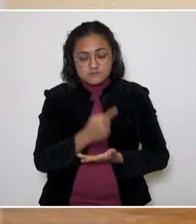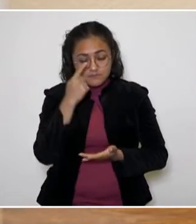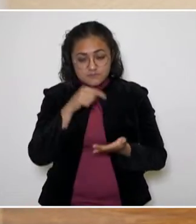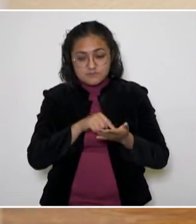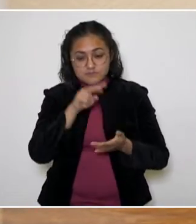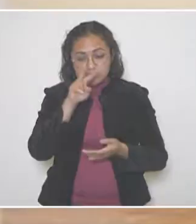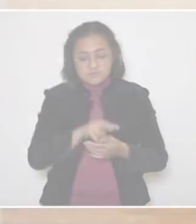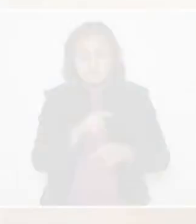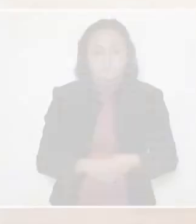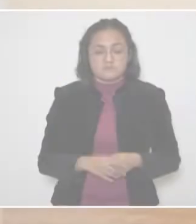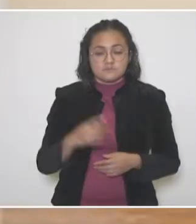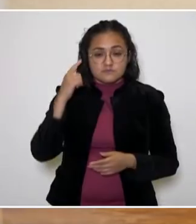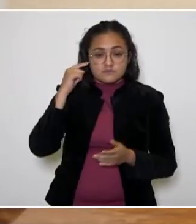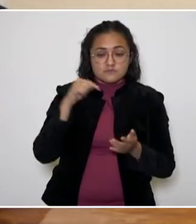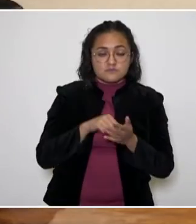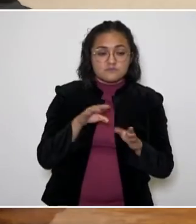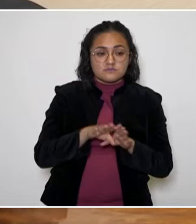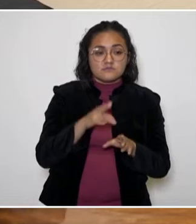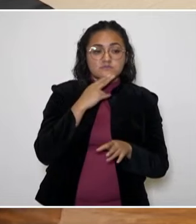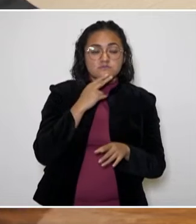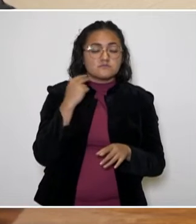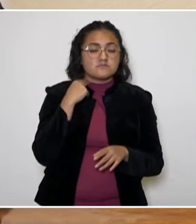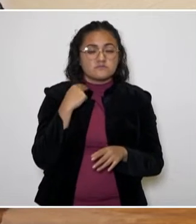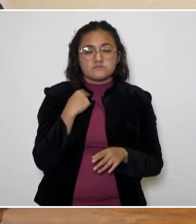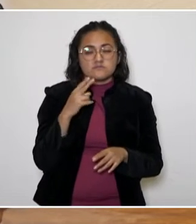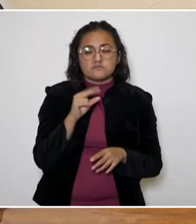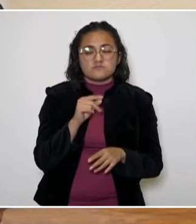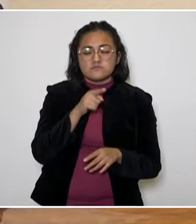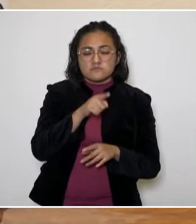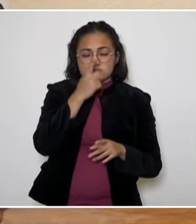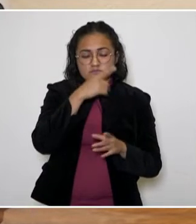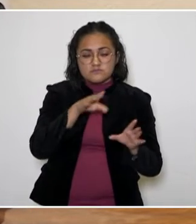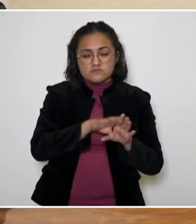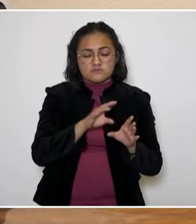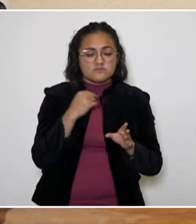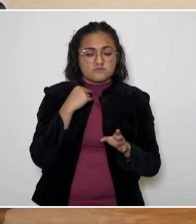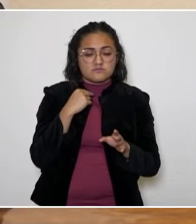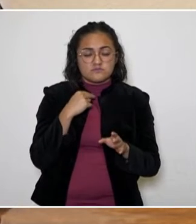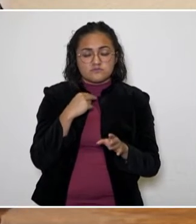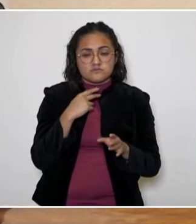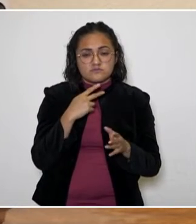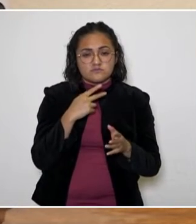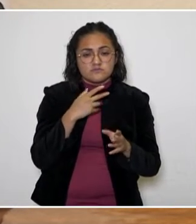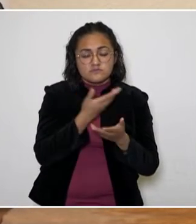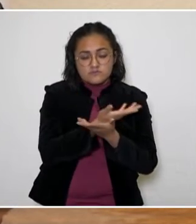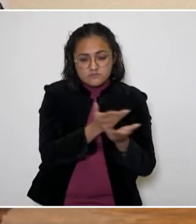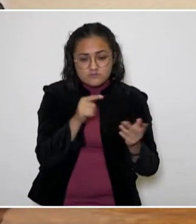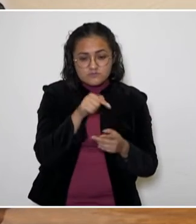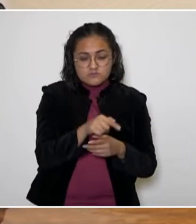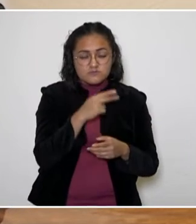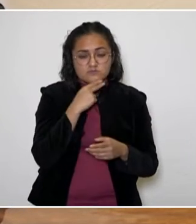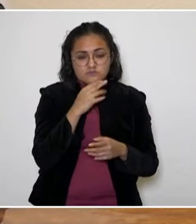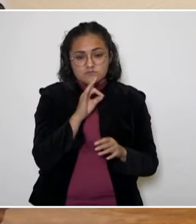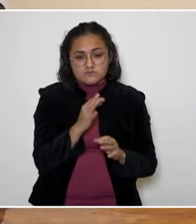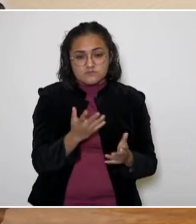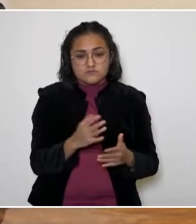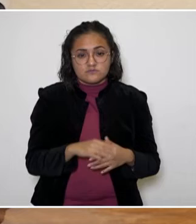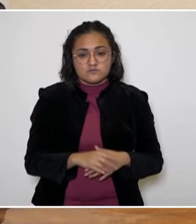Créanme, es para hacer el bien. Que la función notarial no es una función privada, ¿eh? Es una función pública.